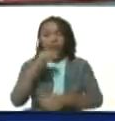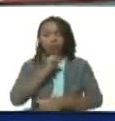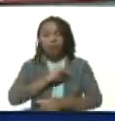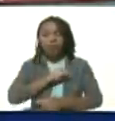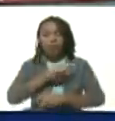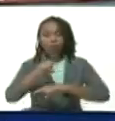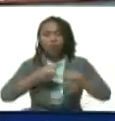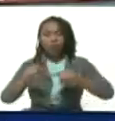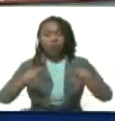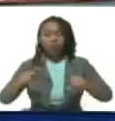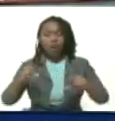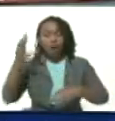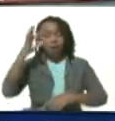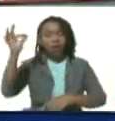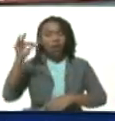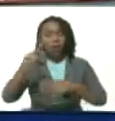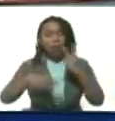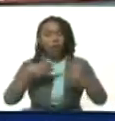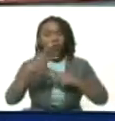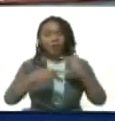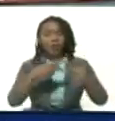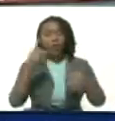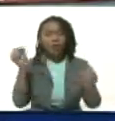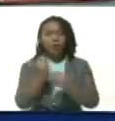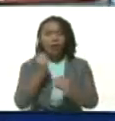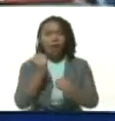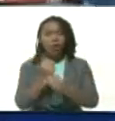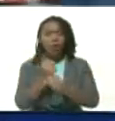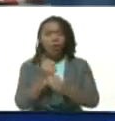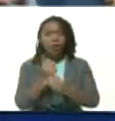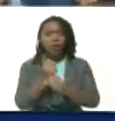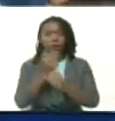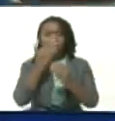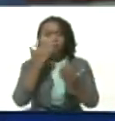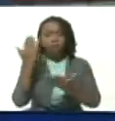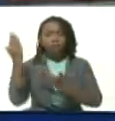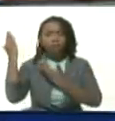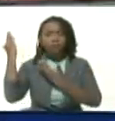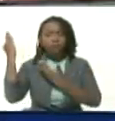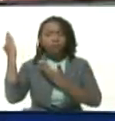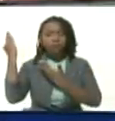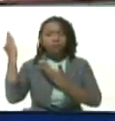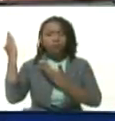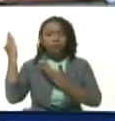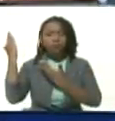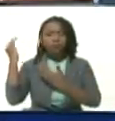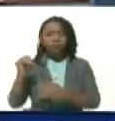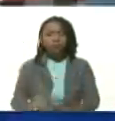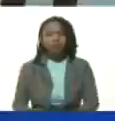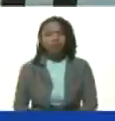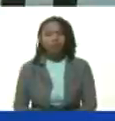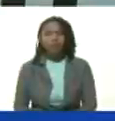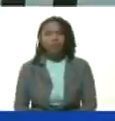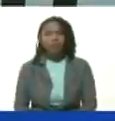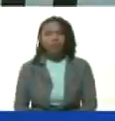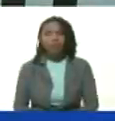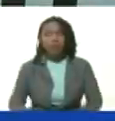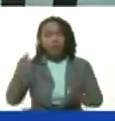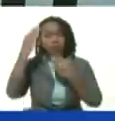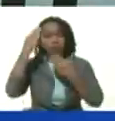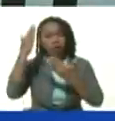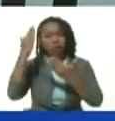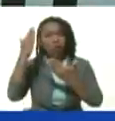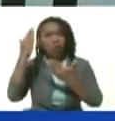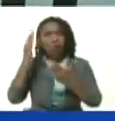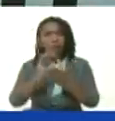coordinado de los consejos productivos de trabajadores. Adelante, Macarao. Saludos, camarada presidente.